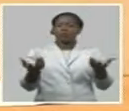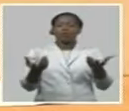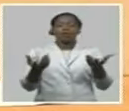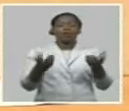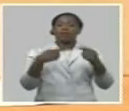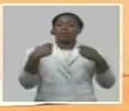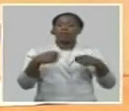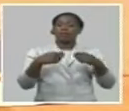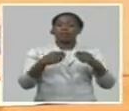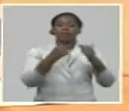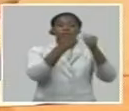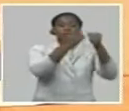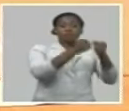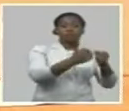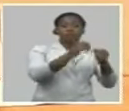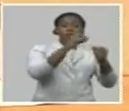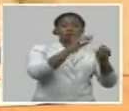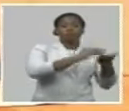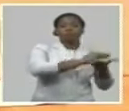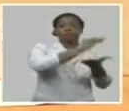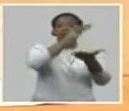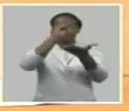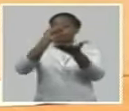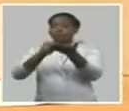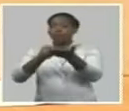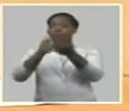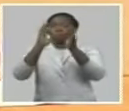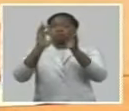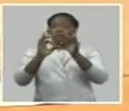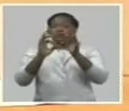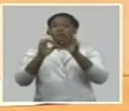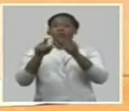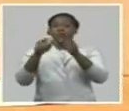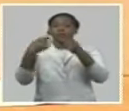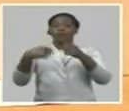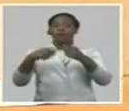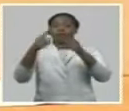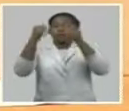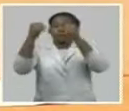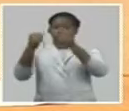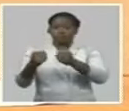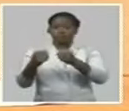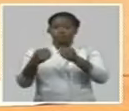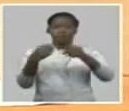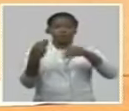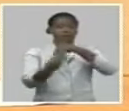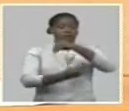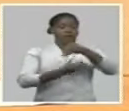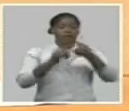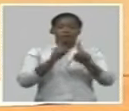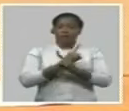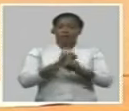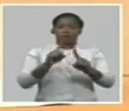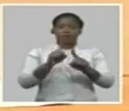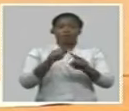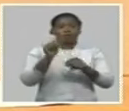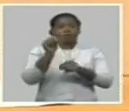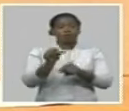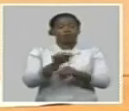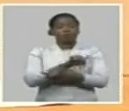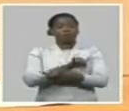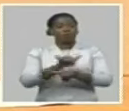lugares o los estudiantes de extranjero también que se encuentra en casa de rentas uno tienen que trasladarse hacia los hoteles y una cosa que se ha estado insistiendo